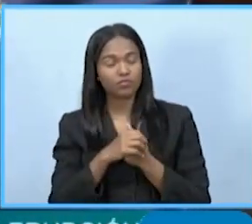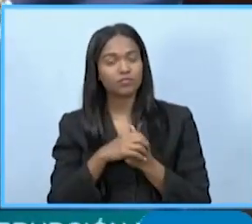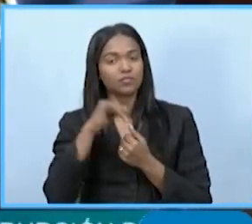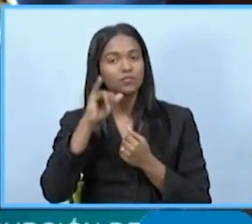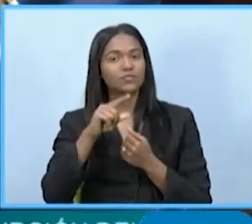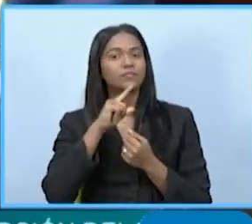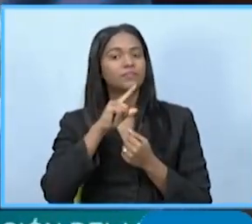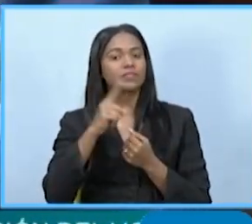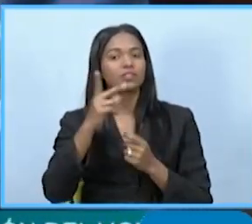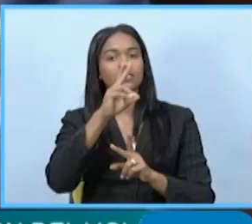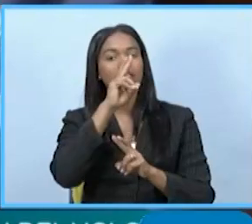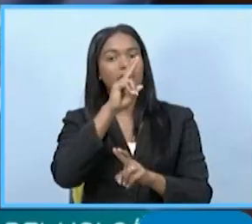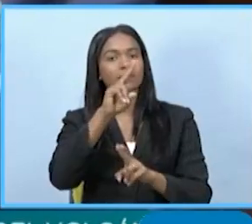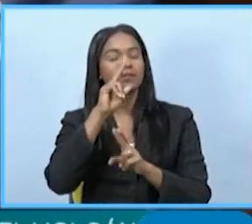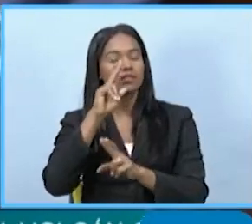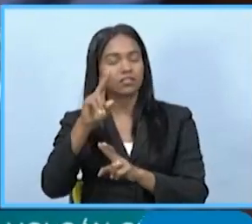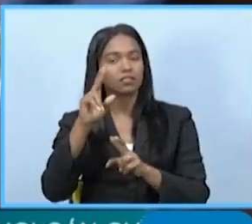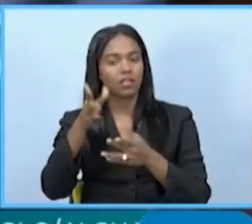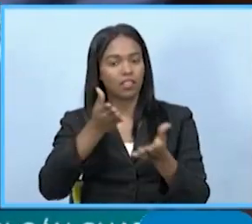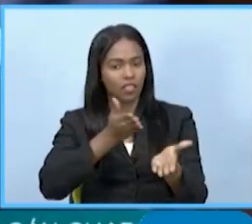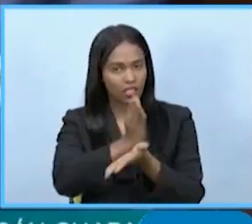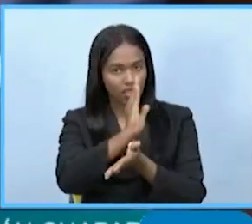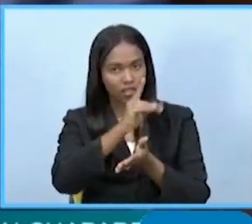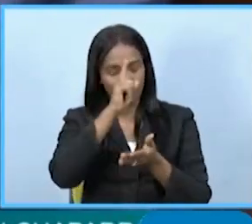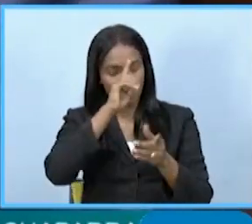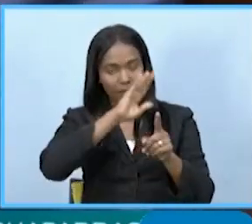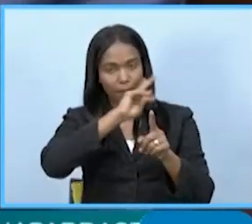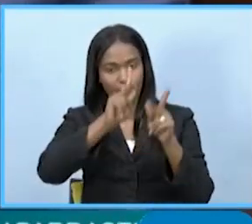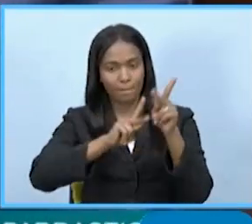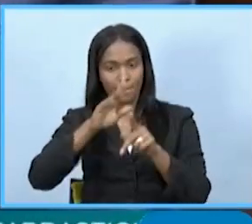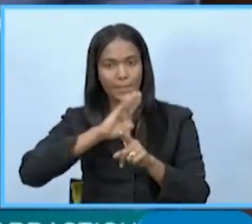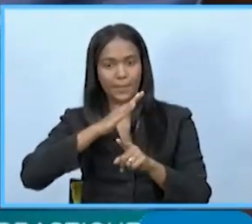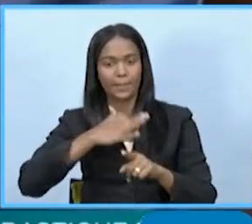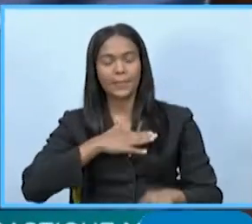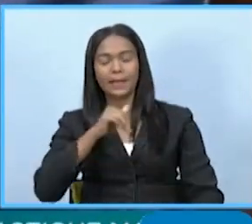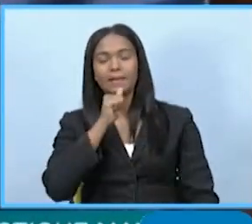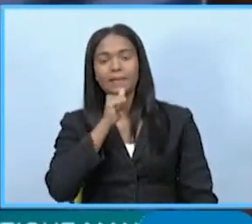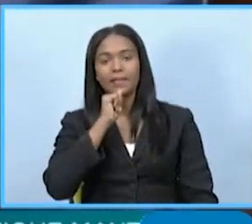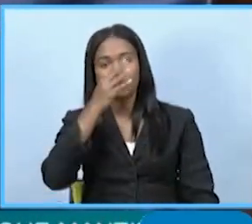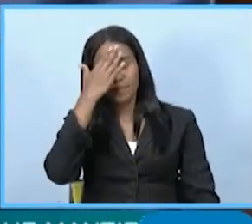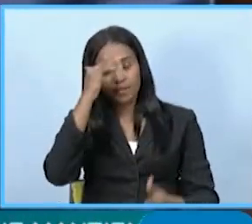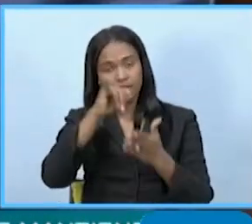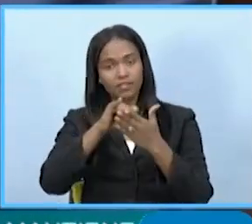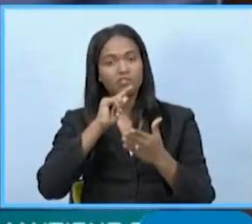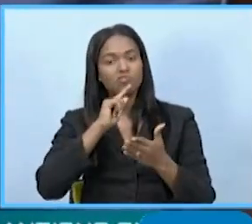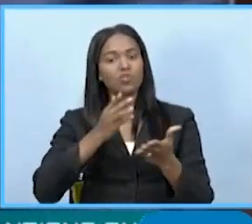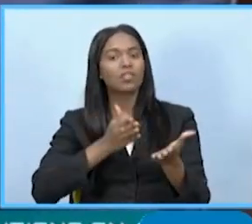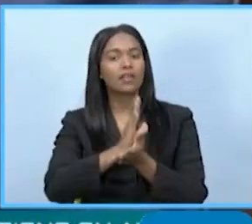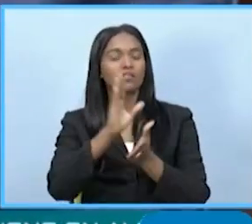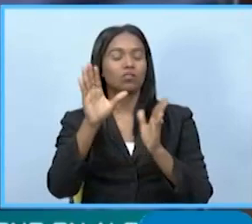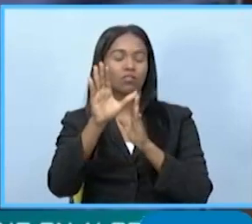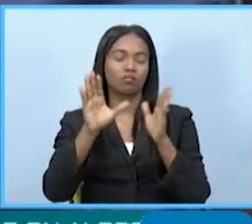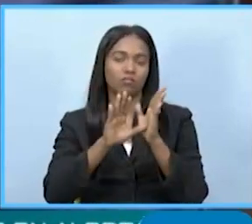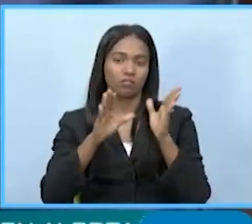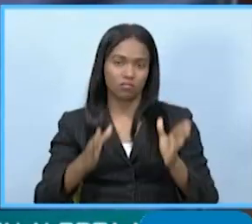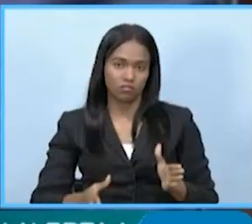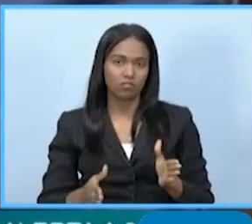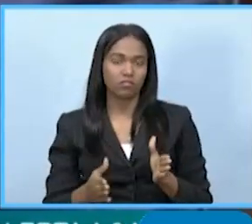es respetando el derecho de propiedad privada, porque eso es un derecho constitucional